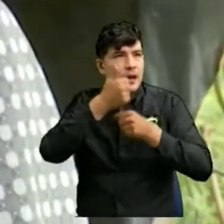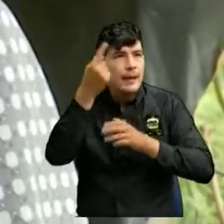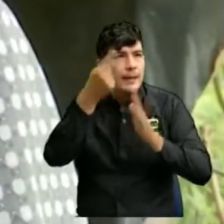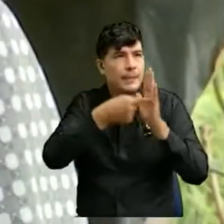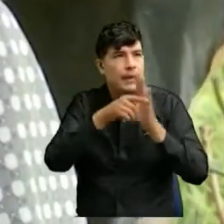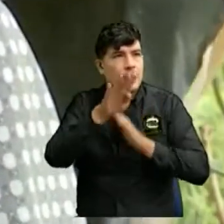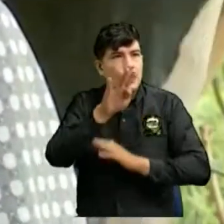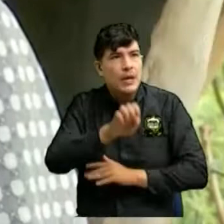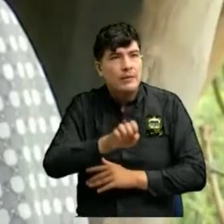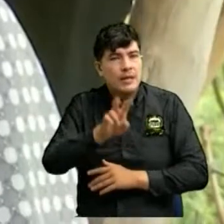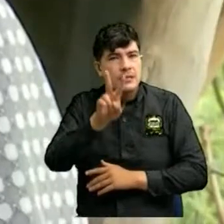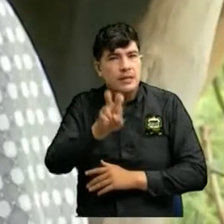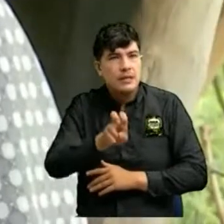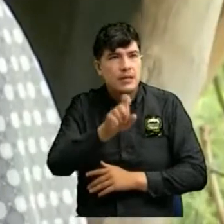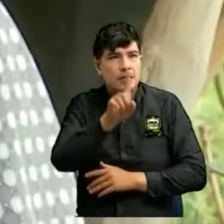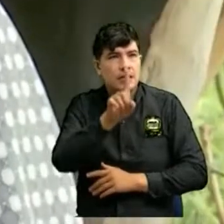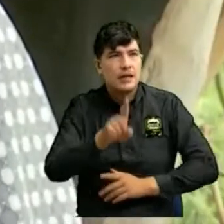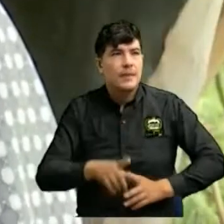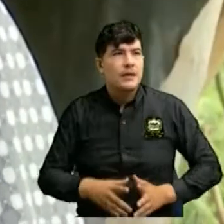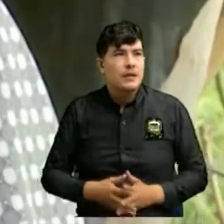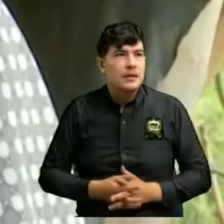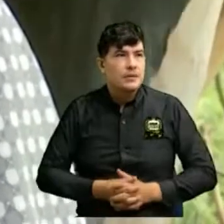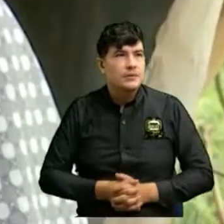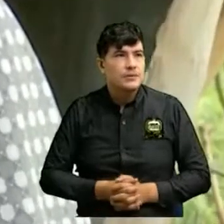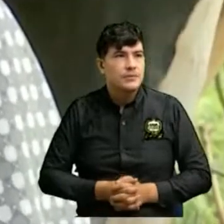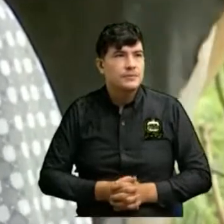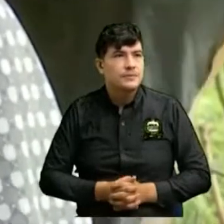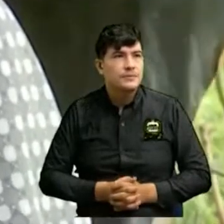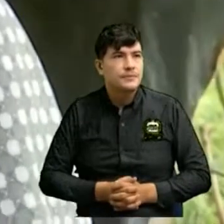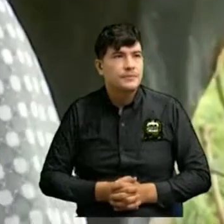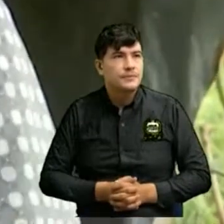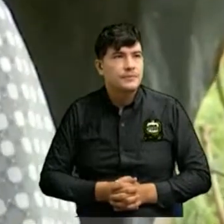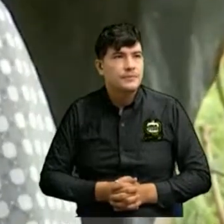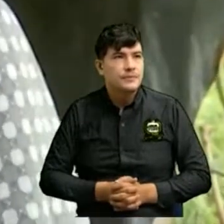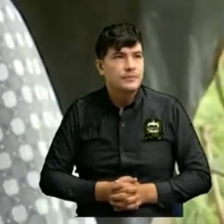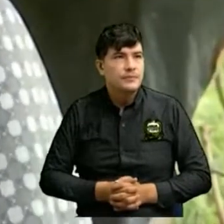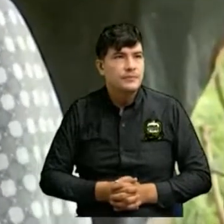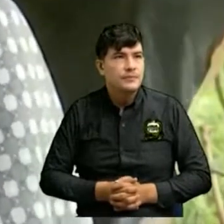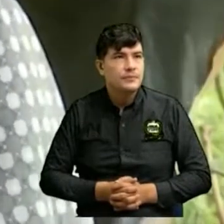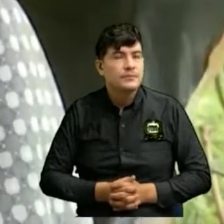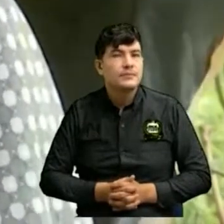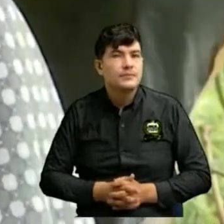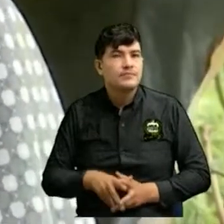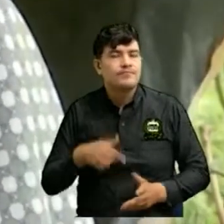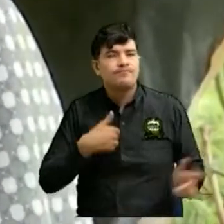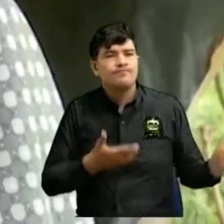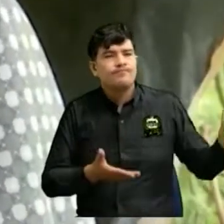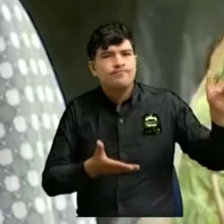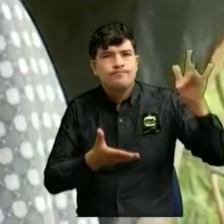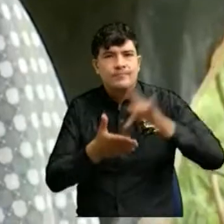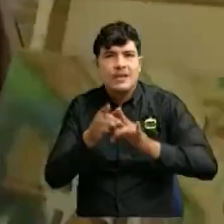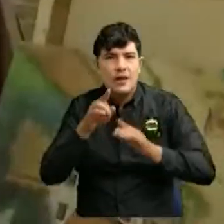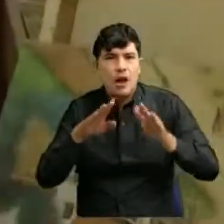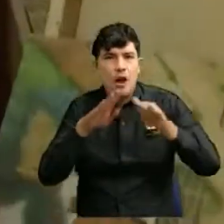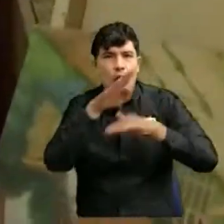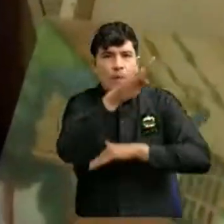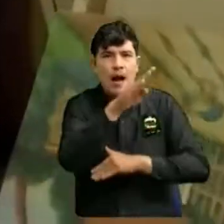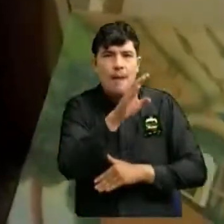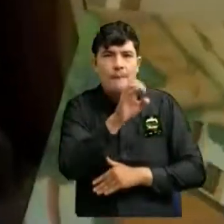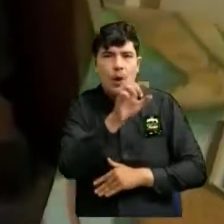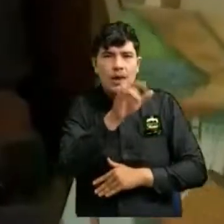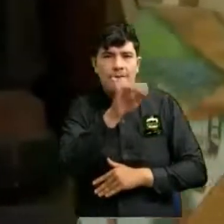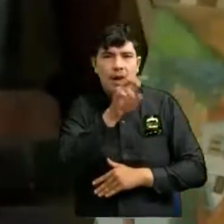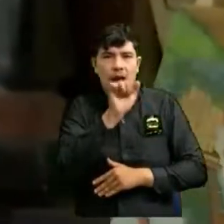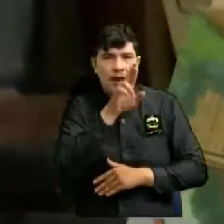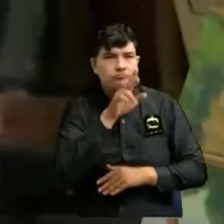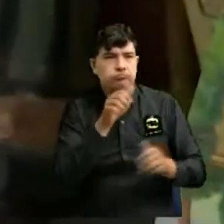1971. Llegué a la loma, a la loma de Bolívar, donde un familiar, donde un hermano.